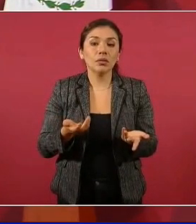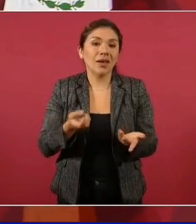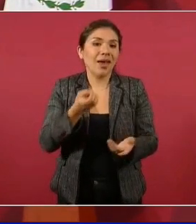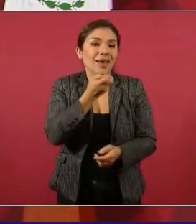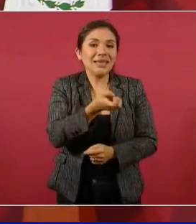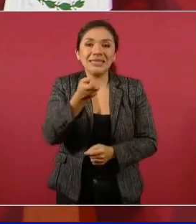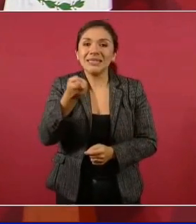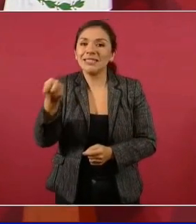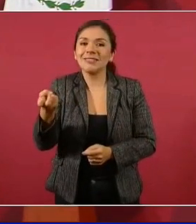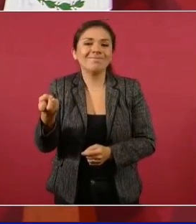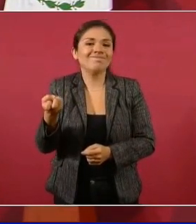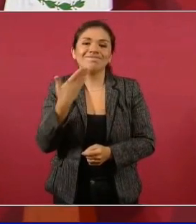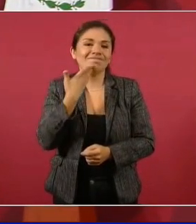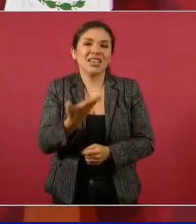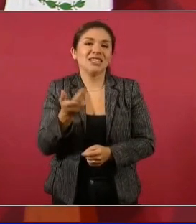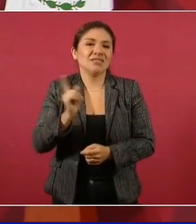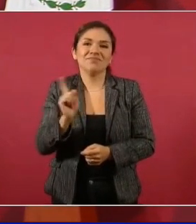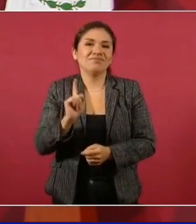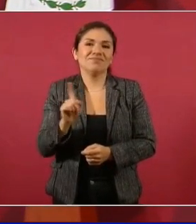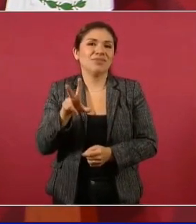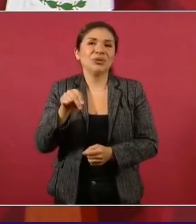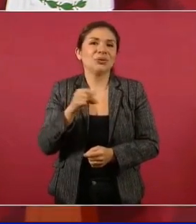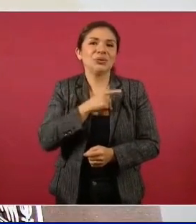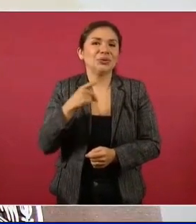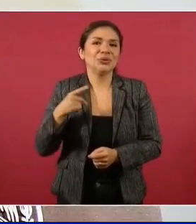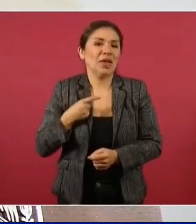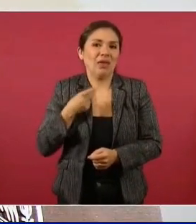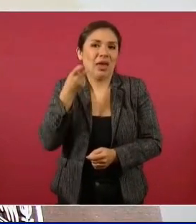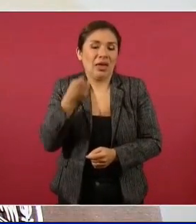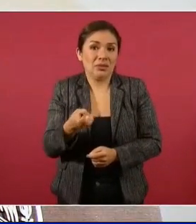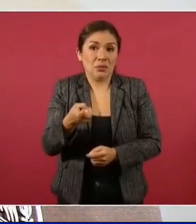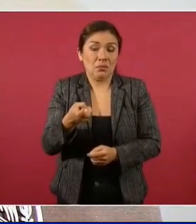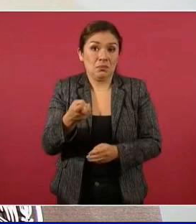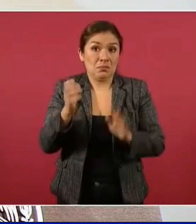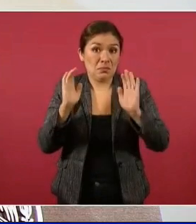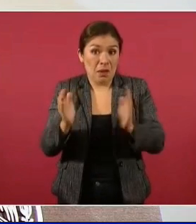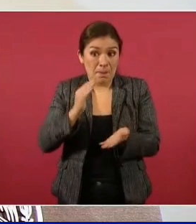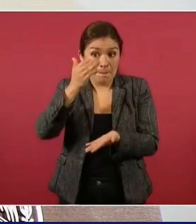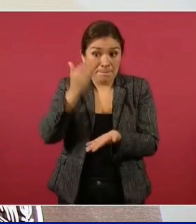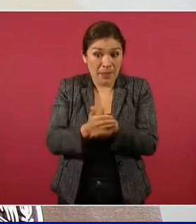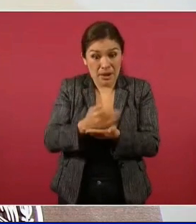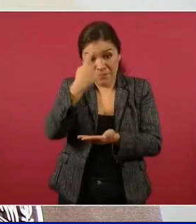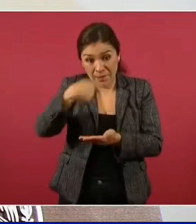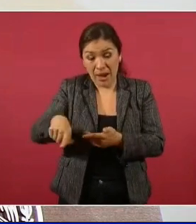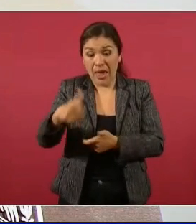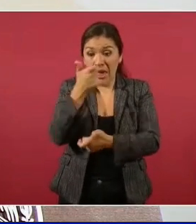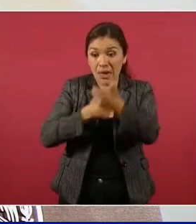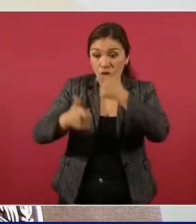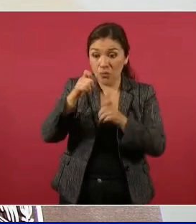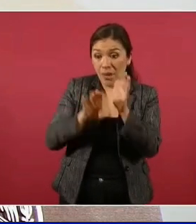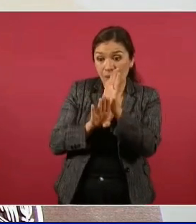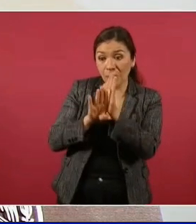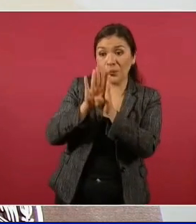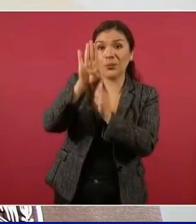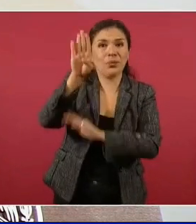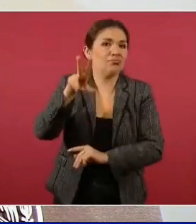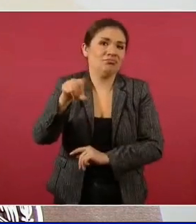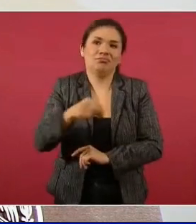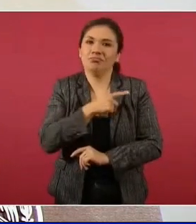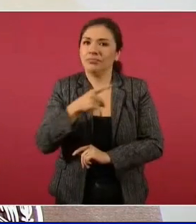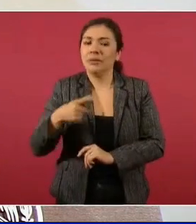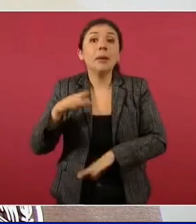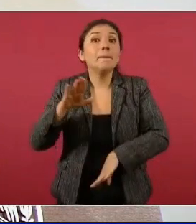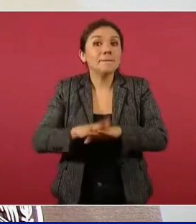entonces no debe de pararse el crecimiento. Lo importante